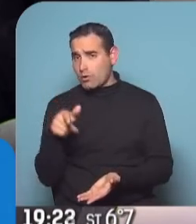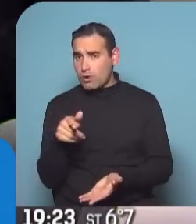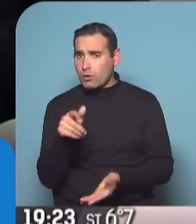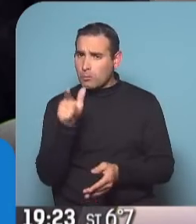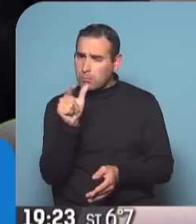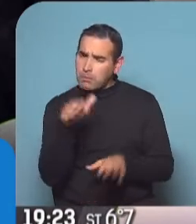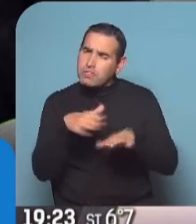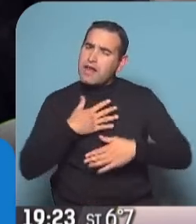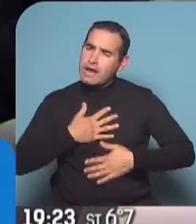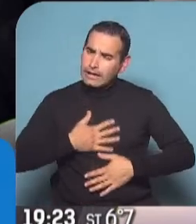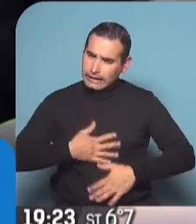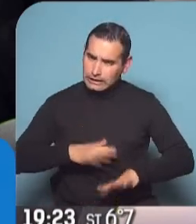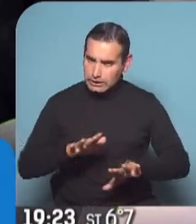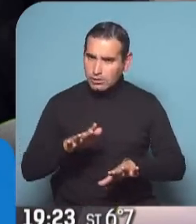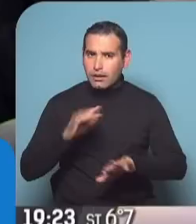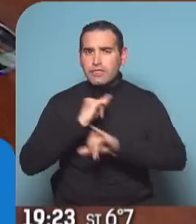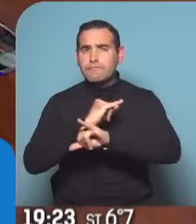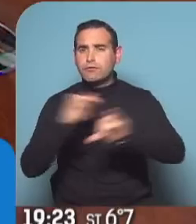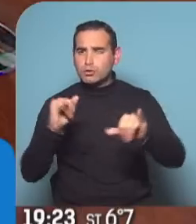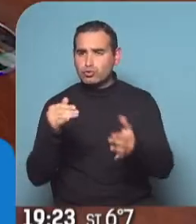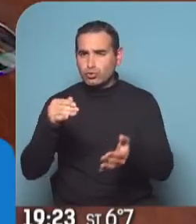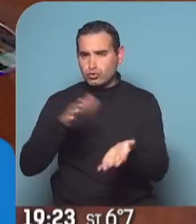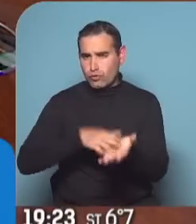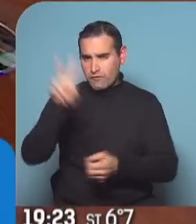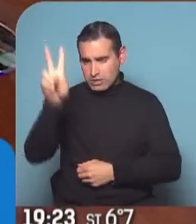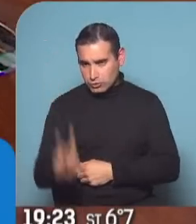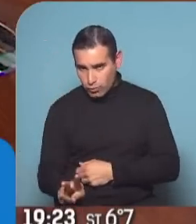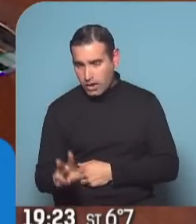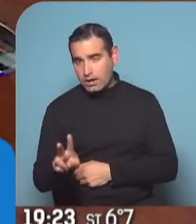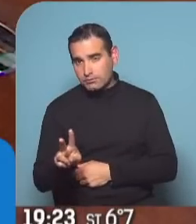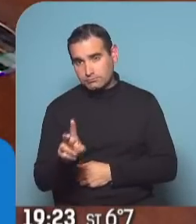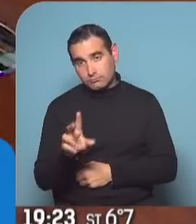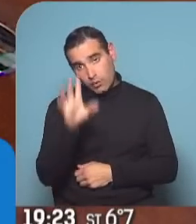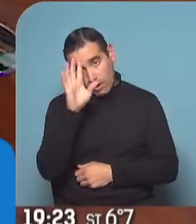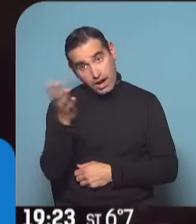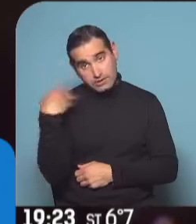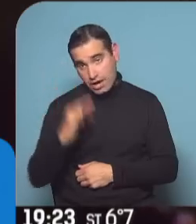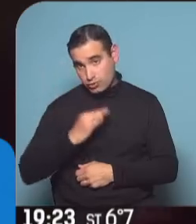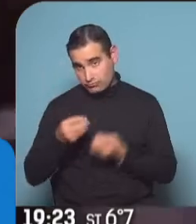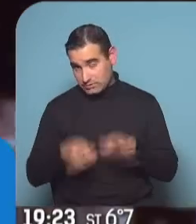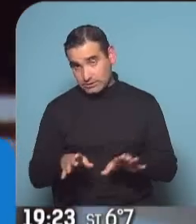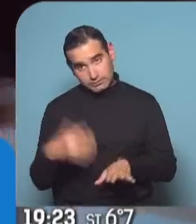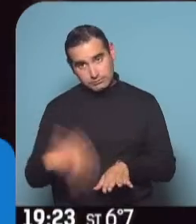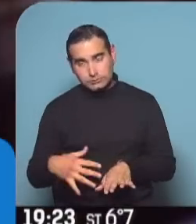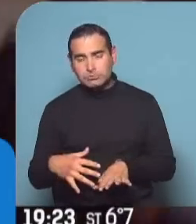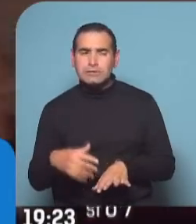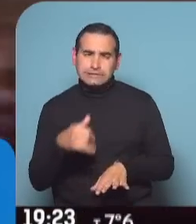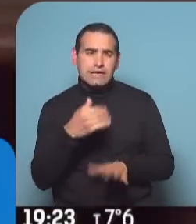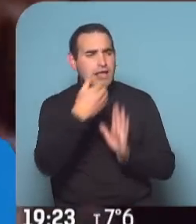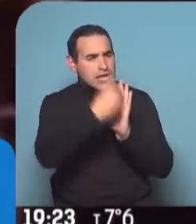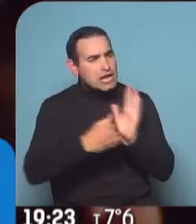más tranquila, si se quiere, la difusión de información desde allí, teniendo en cuenta lo que pasó a principios de este año? De alguna manera este informe